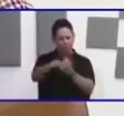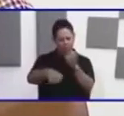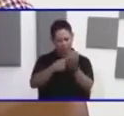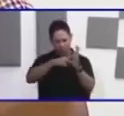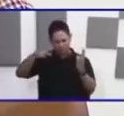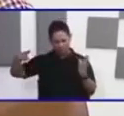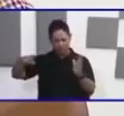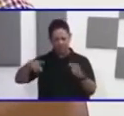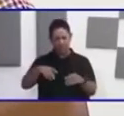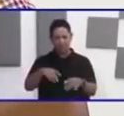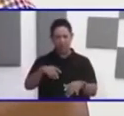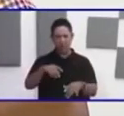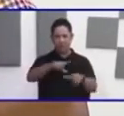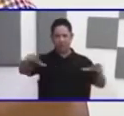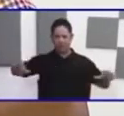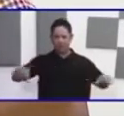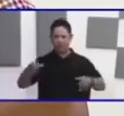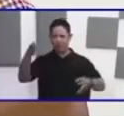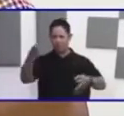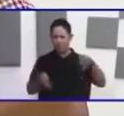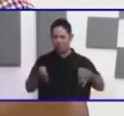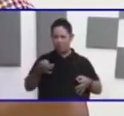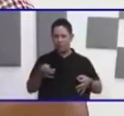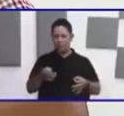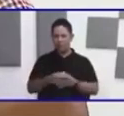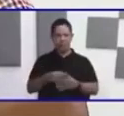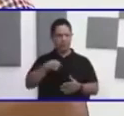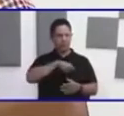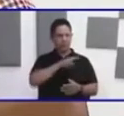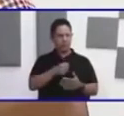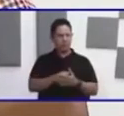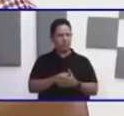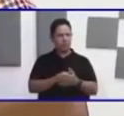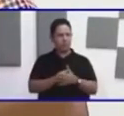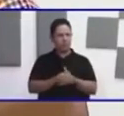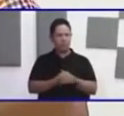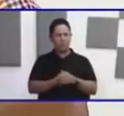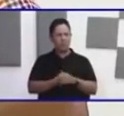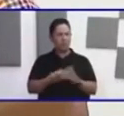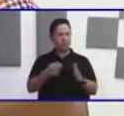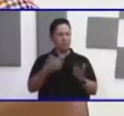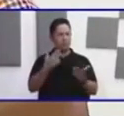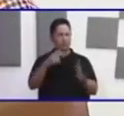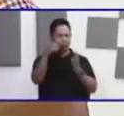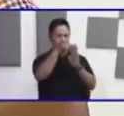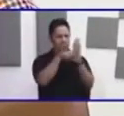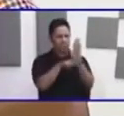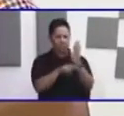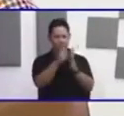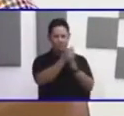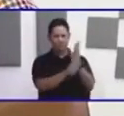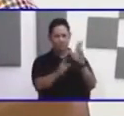oficina jurídica de la gobernación, pues entablamos los requerimientos al contratista para declarar